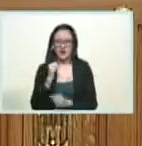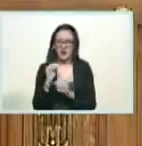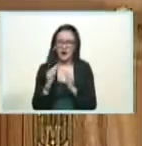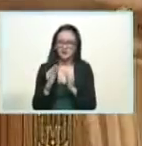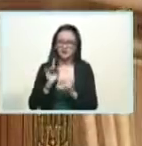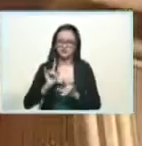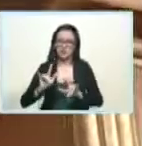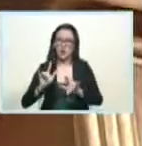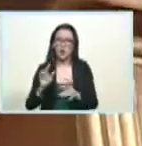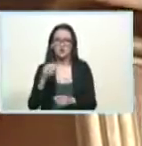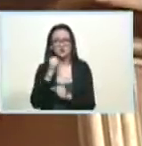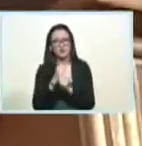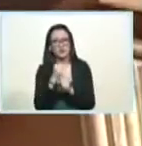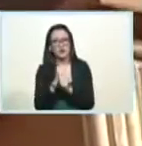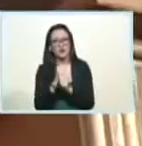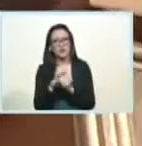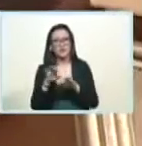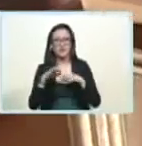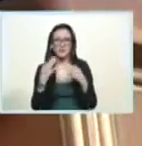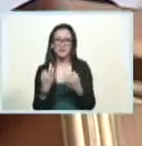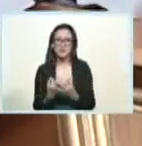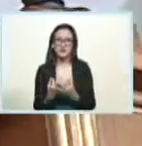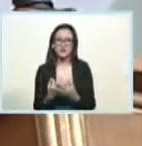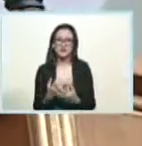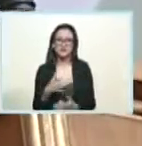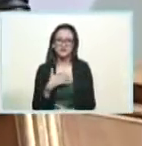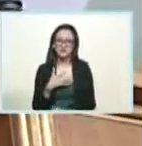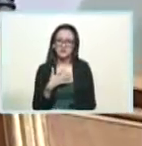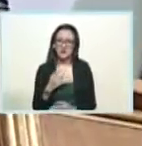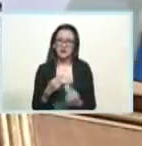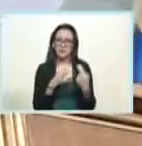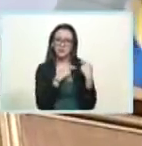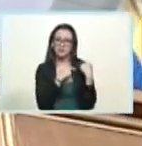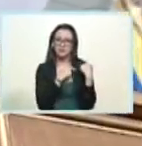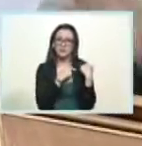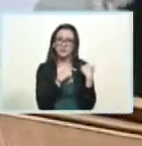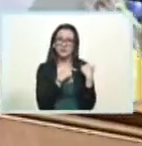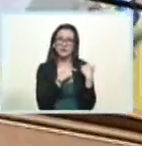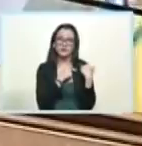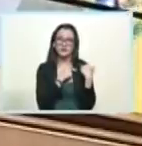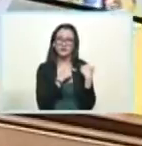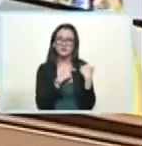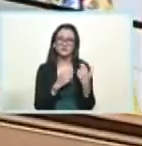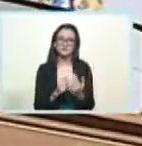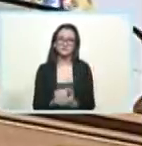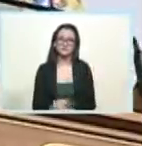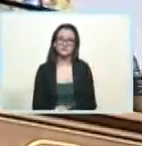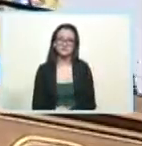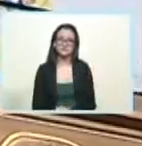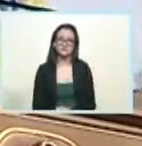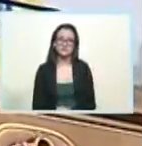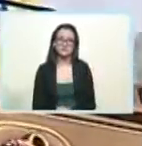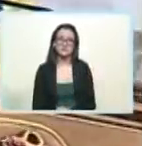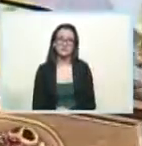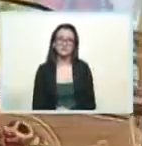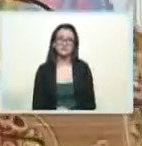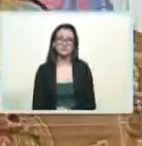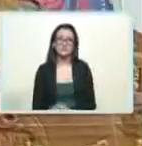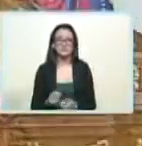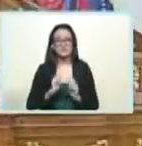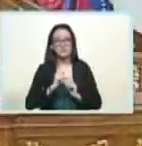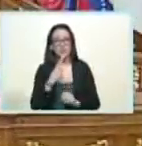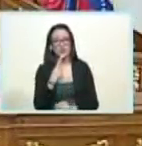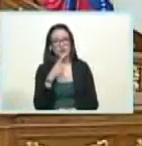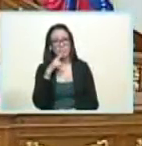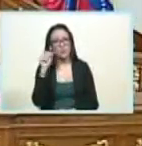trabajo, desde tu familia, y sientas responsabilidad por este país como el que más. Como me lo ha dicho el pueblo,